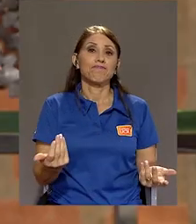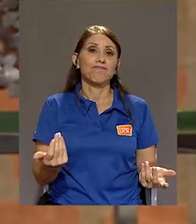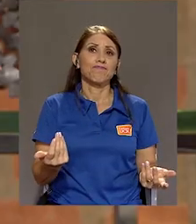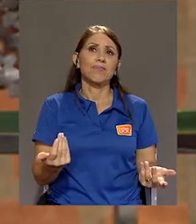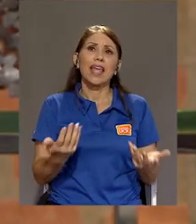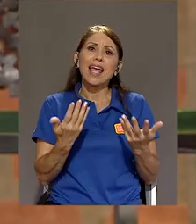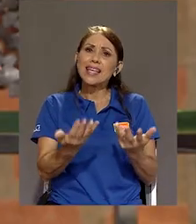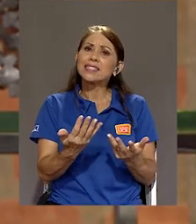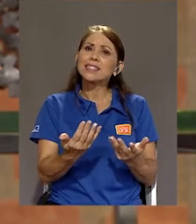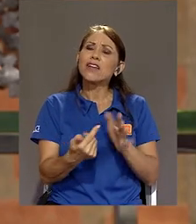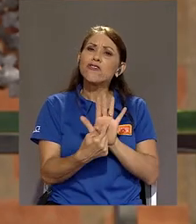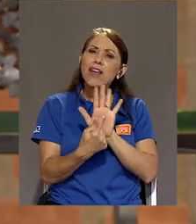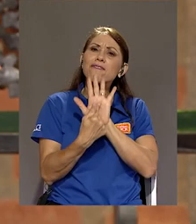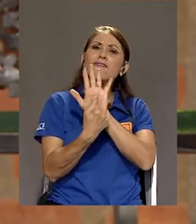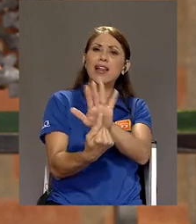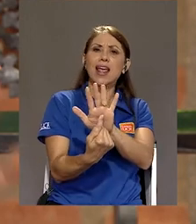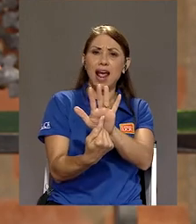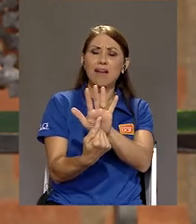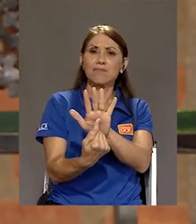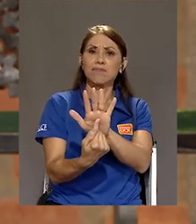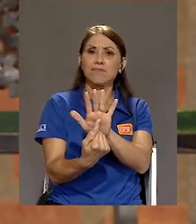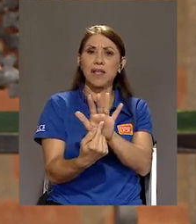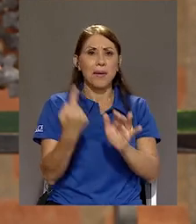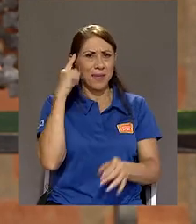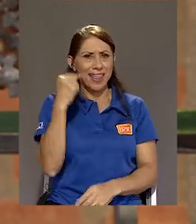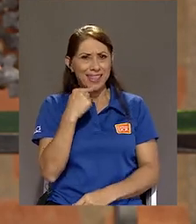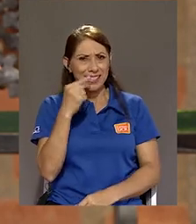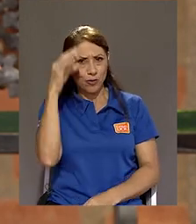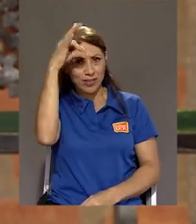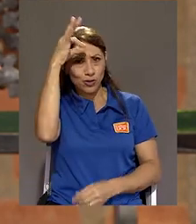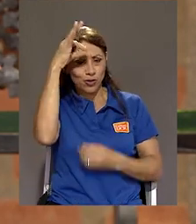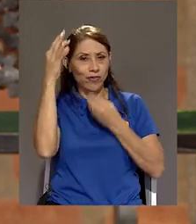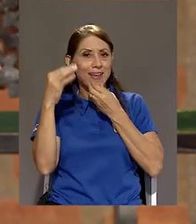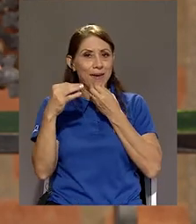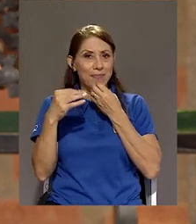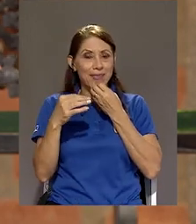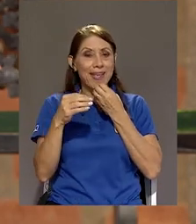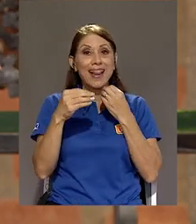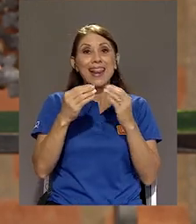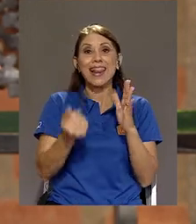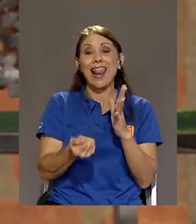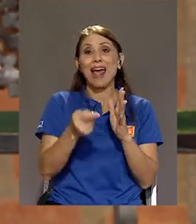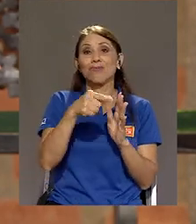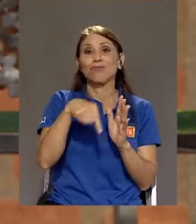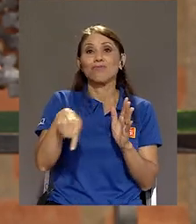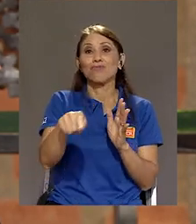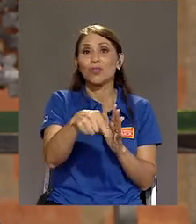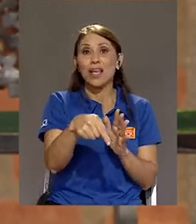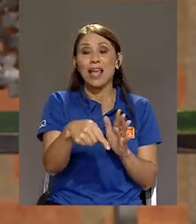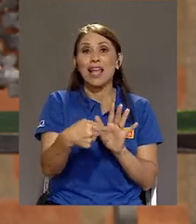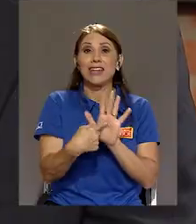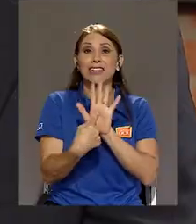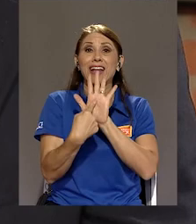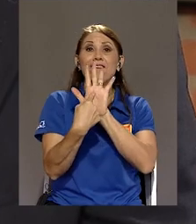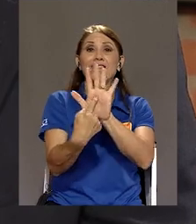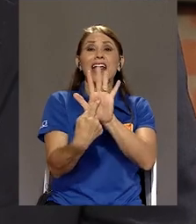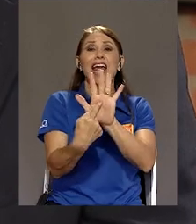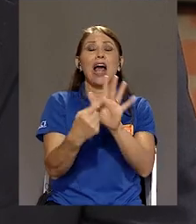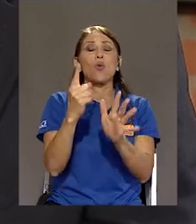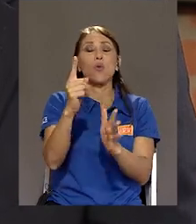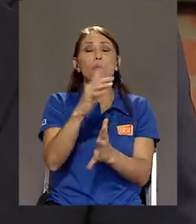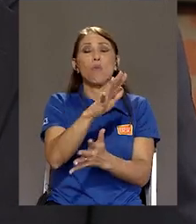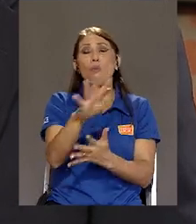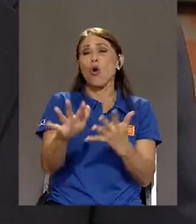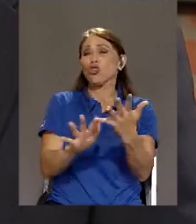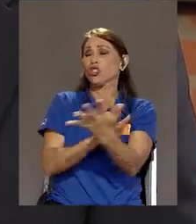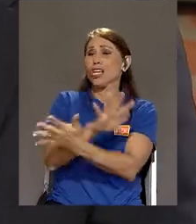tenemos, o la Corte refleja, para decirlo mejor de esta manera, más filosóficamente, un bochinche social que no